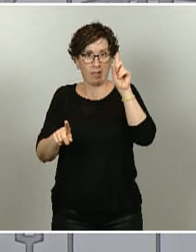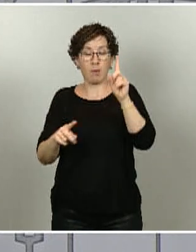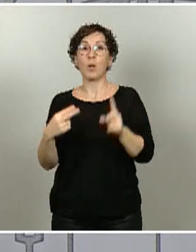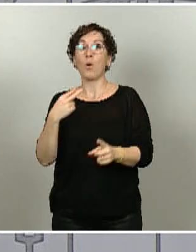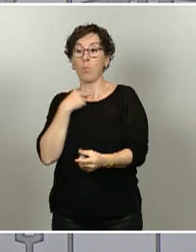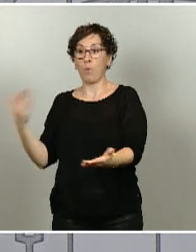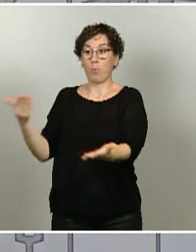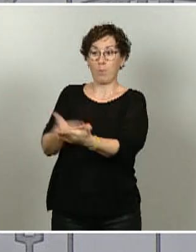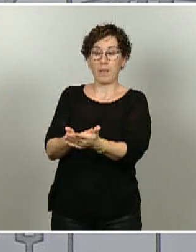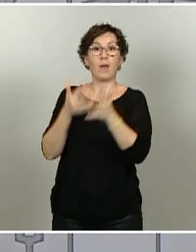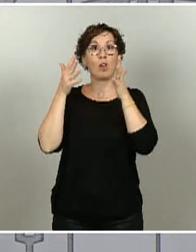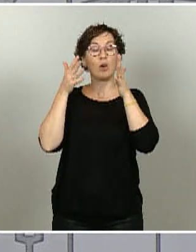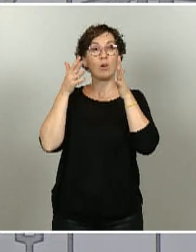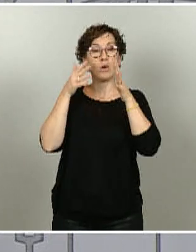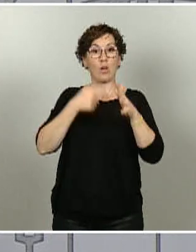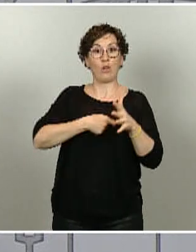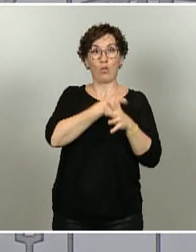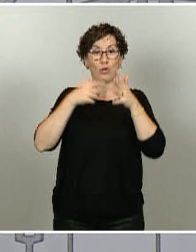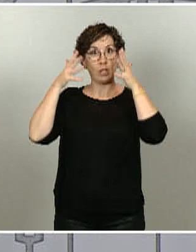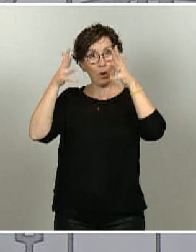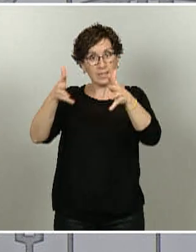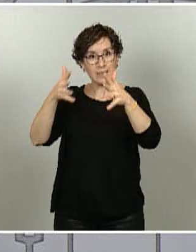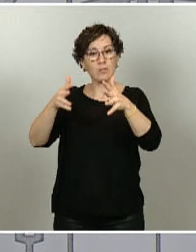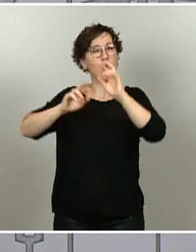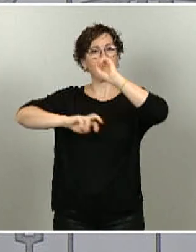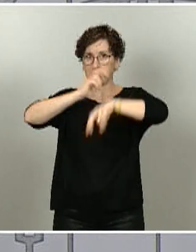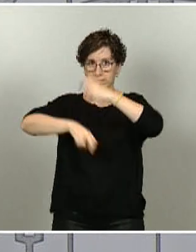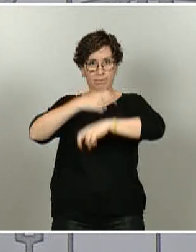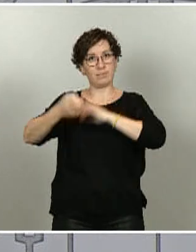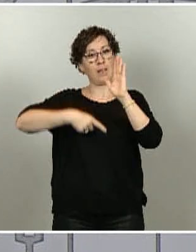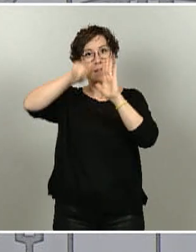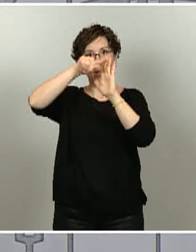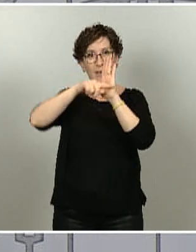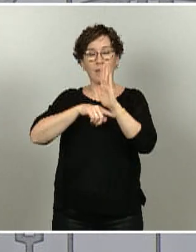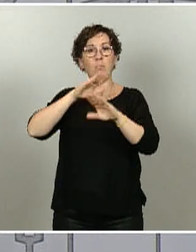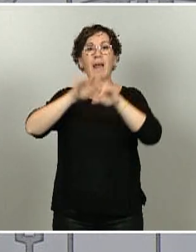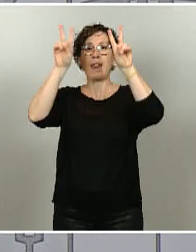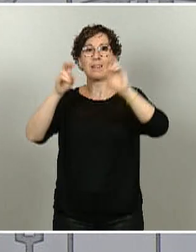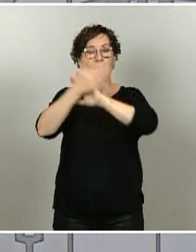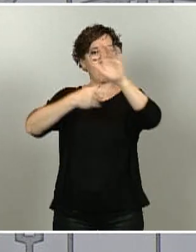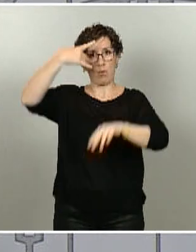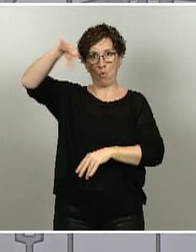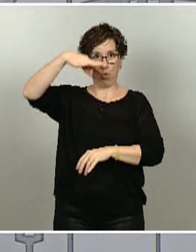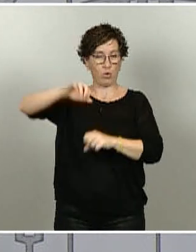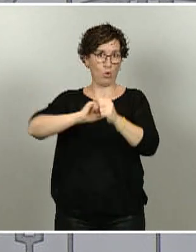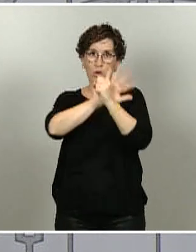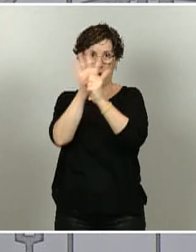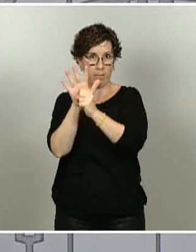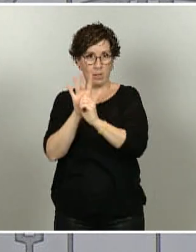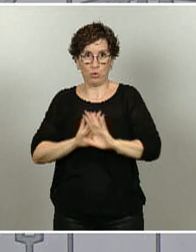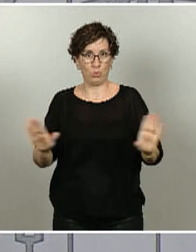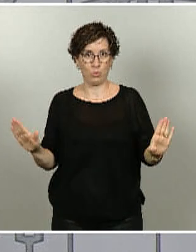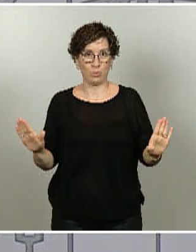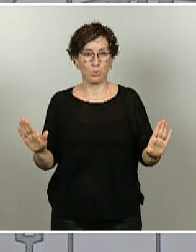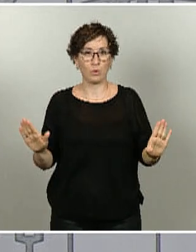Asesor, se modificó la agenda para hacerla monográfica sobre coronavirus. Yo creo que ya eso